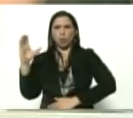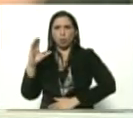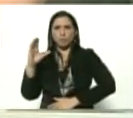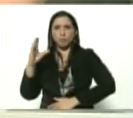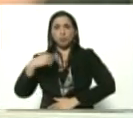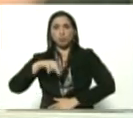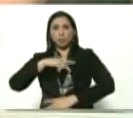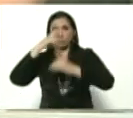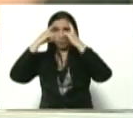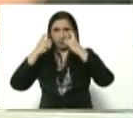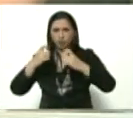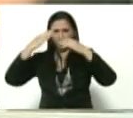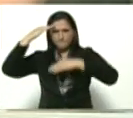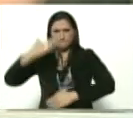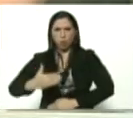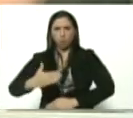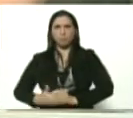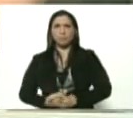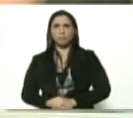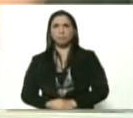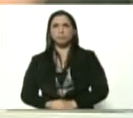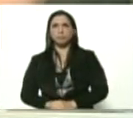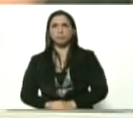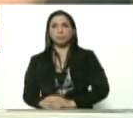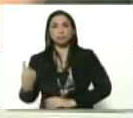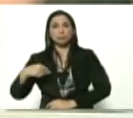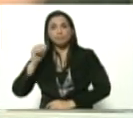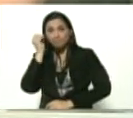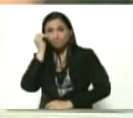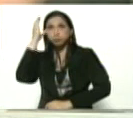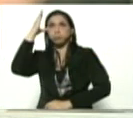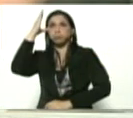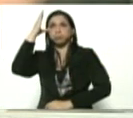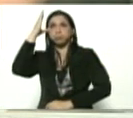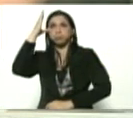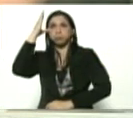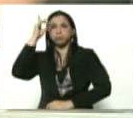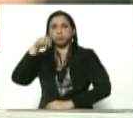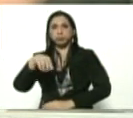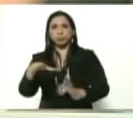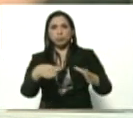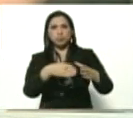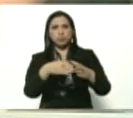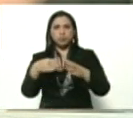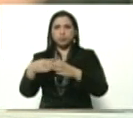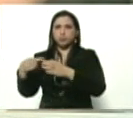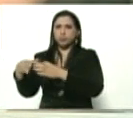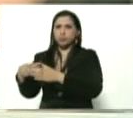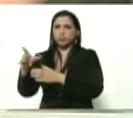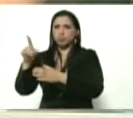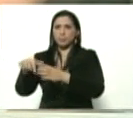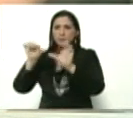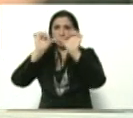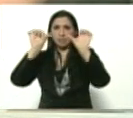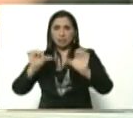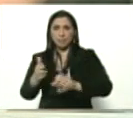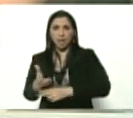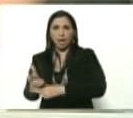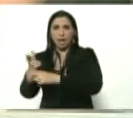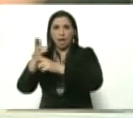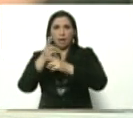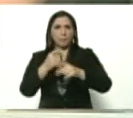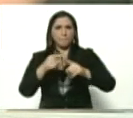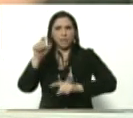Nuestros profesionales militares tienen las capacidades, los equipos y los sistemas de armas